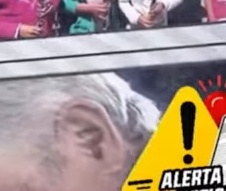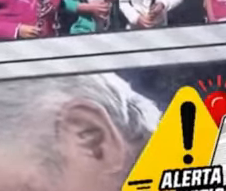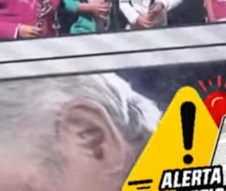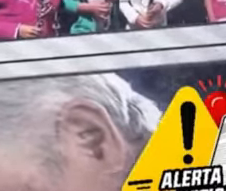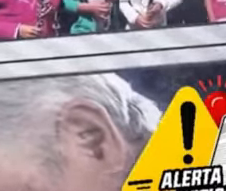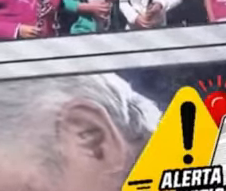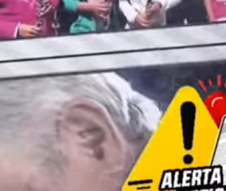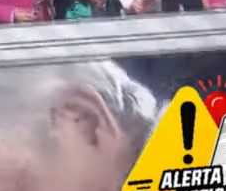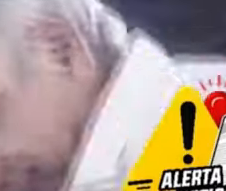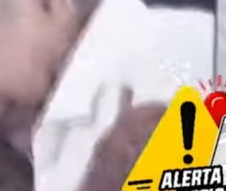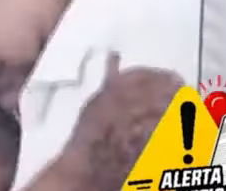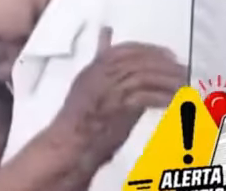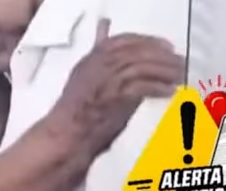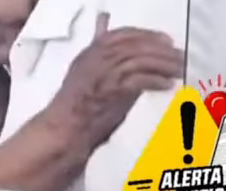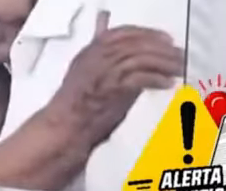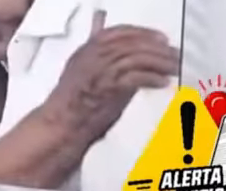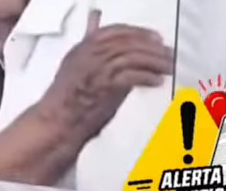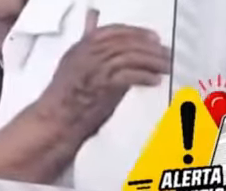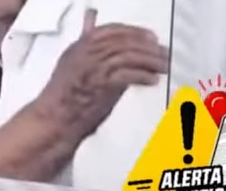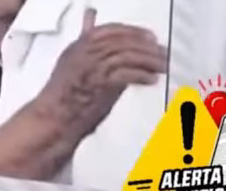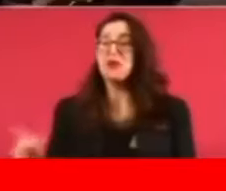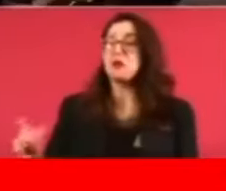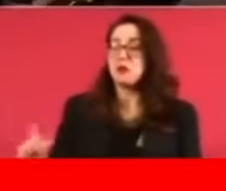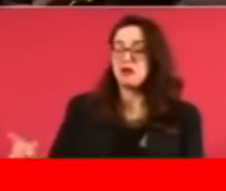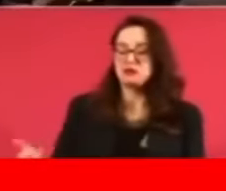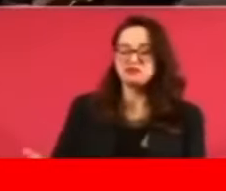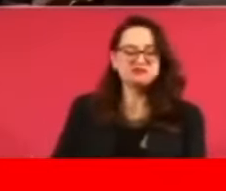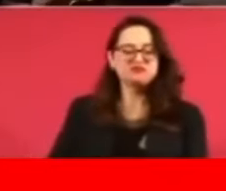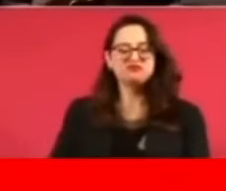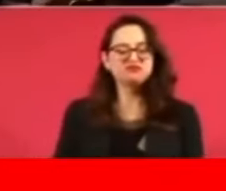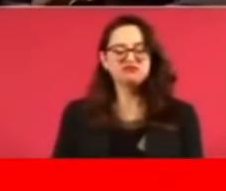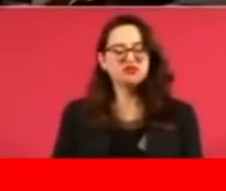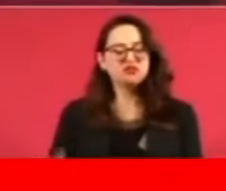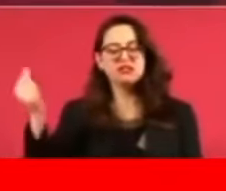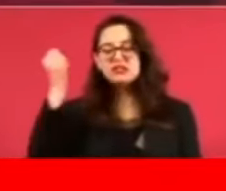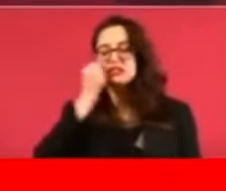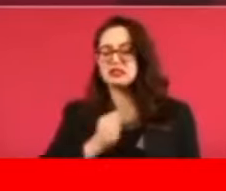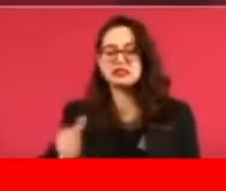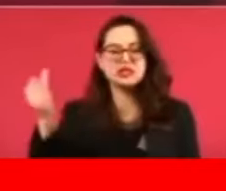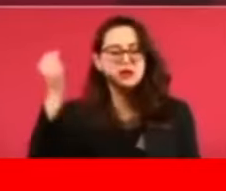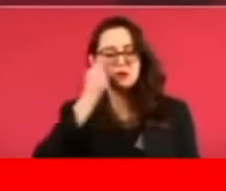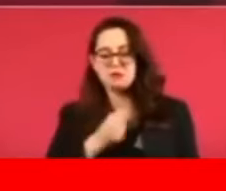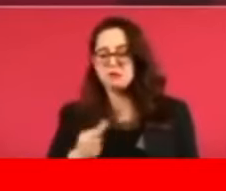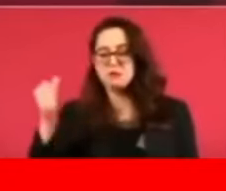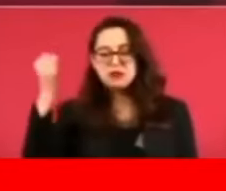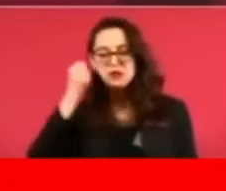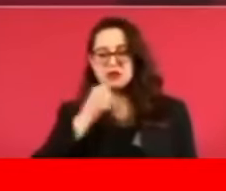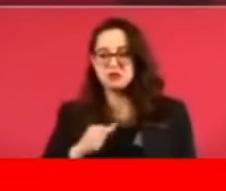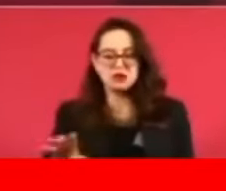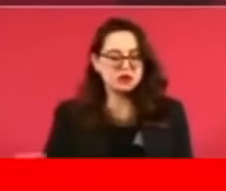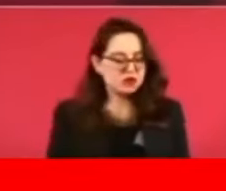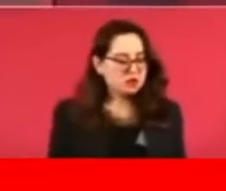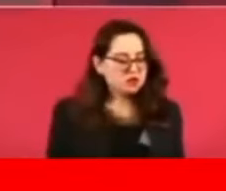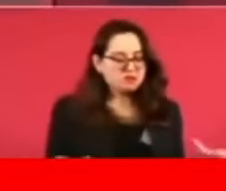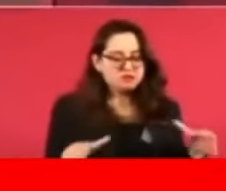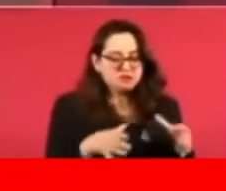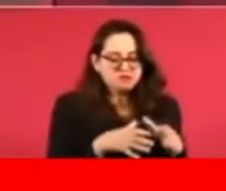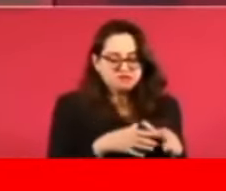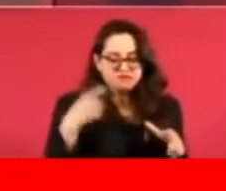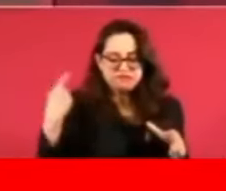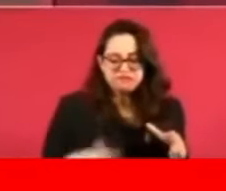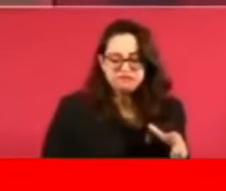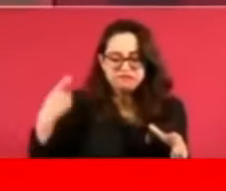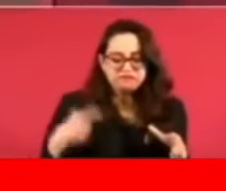oposición. Pero así fue como López Obrador se defendió. Siempre han estado al servicio de una élite, pero